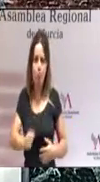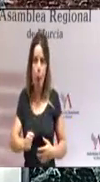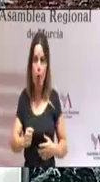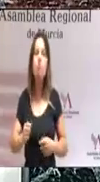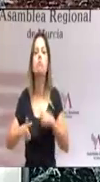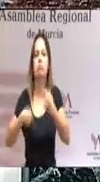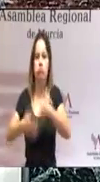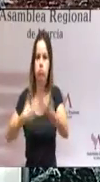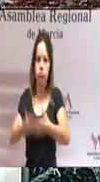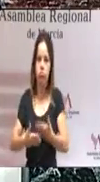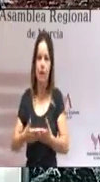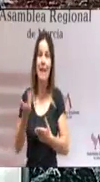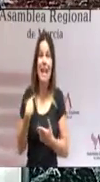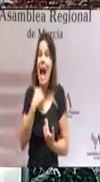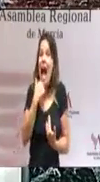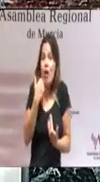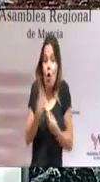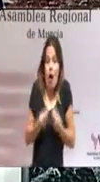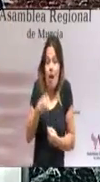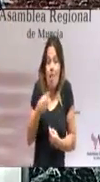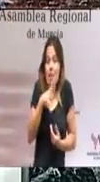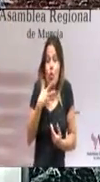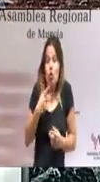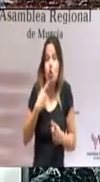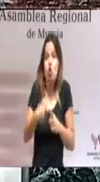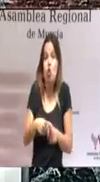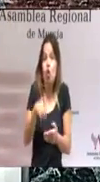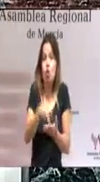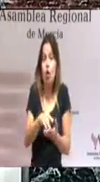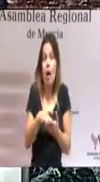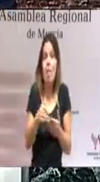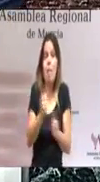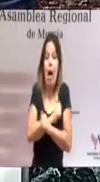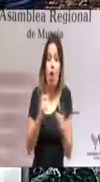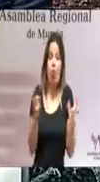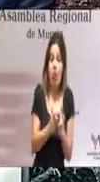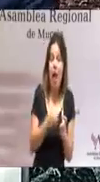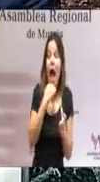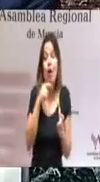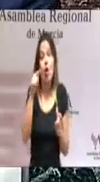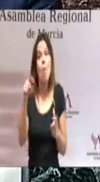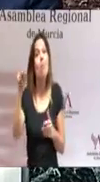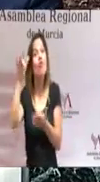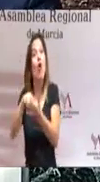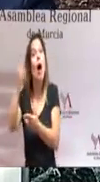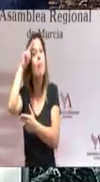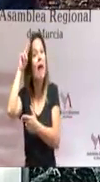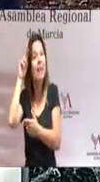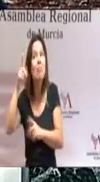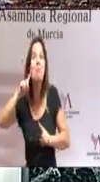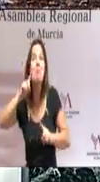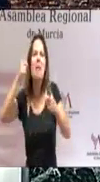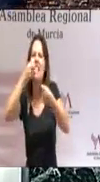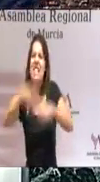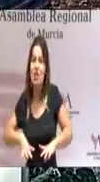resultados. Y algo estará ocurriendo aquí cuando conseguimos bajar el desempleo y algo ocurre en la ciudad de Madrid, donde por primera vez